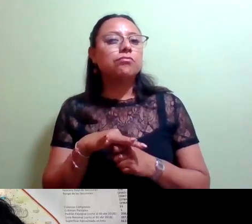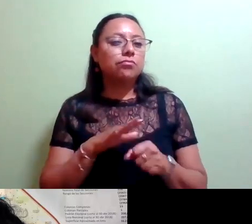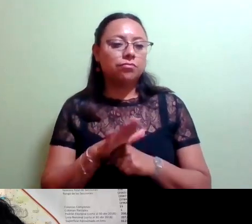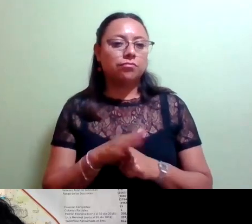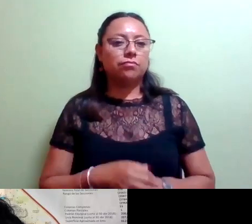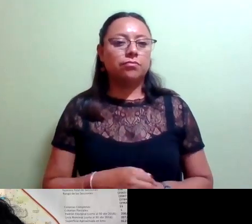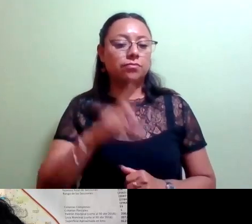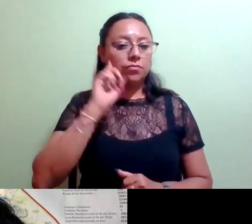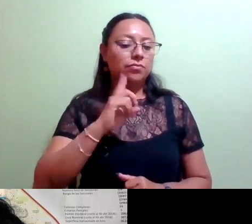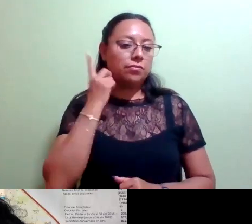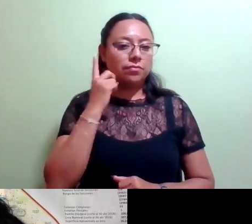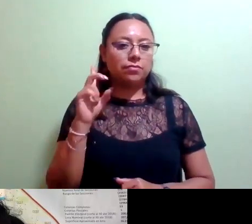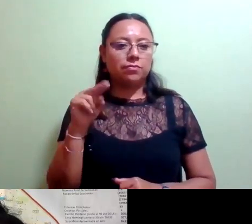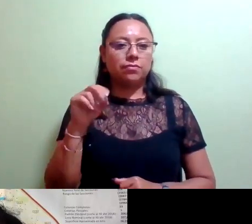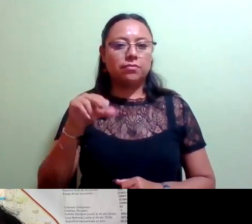Diputada Nancy Núñez.